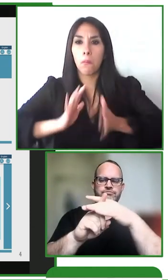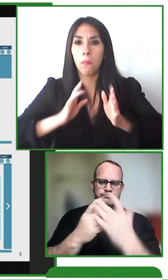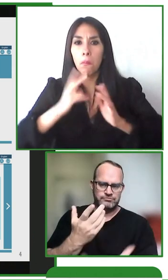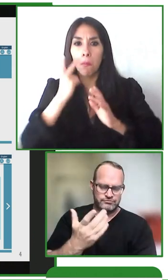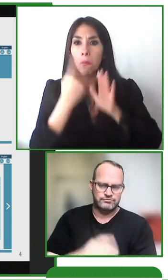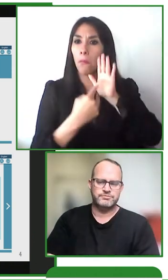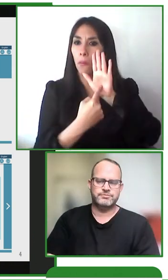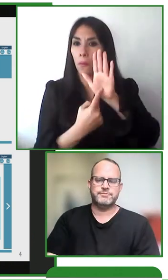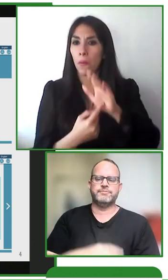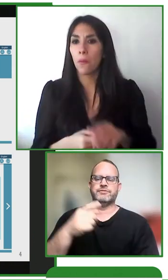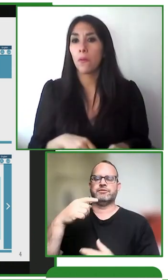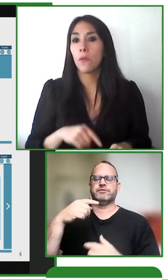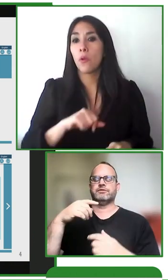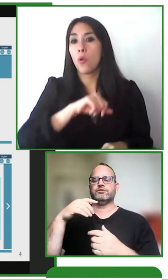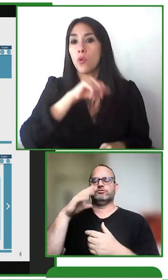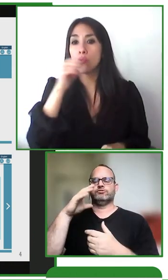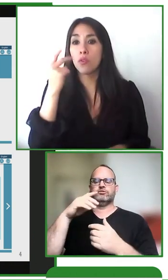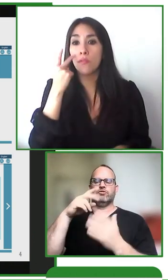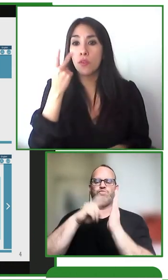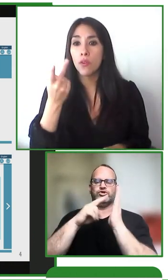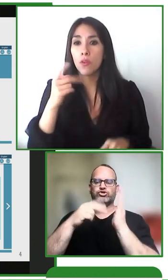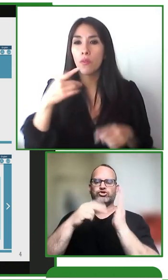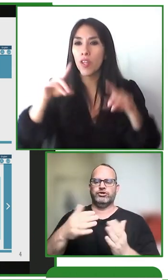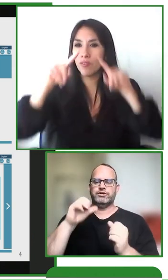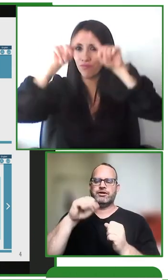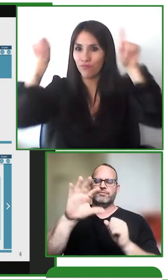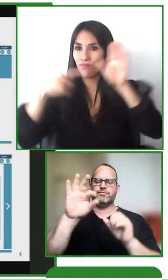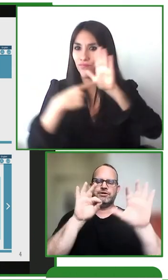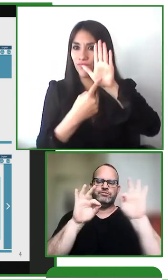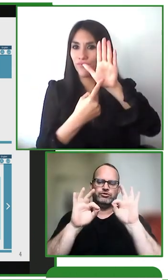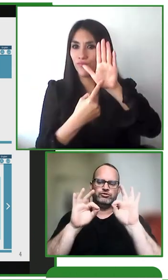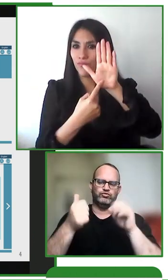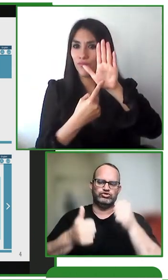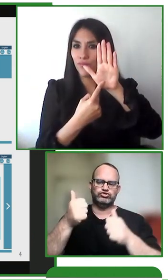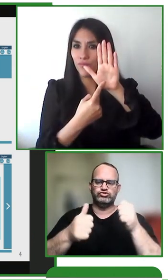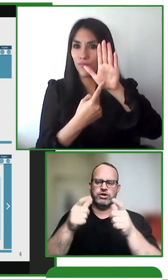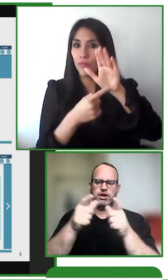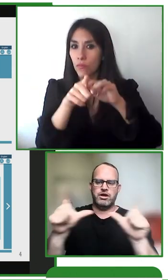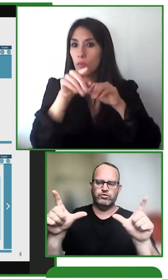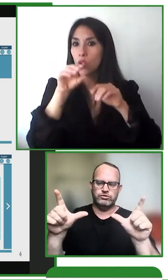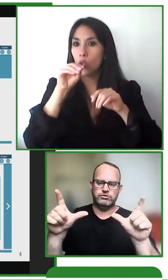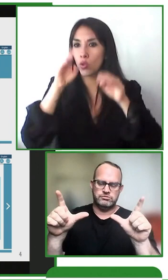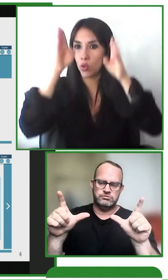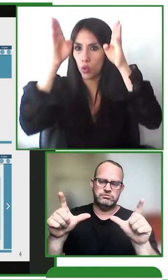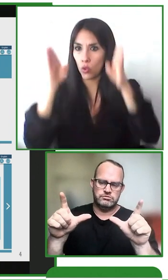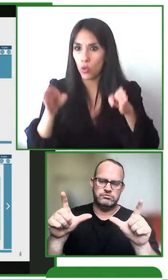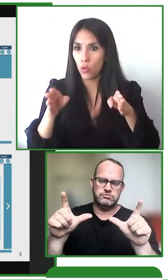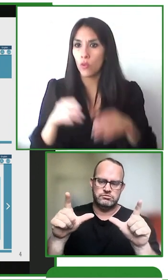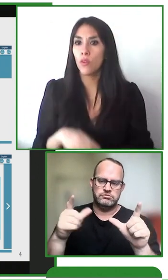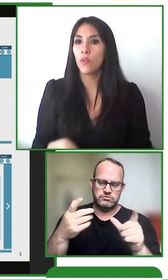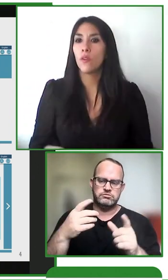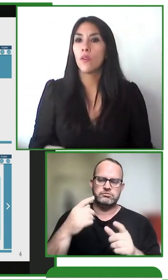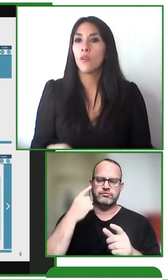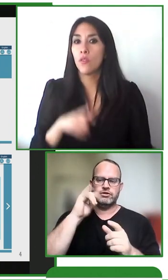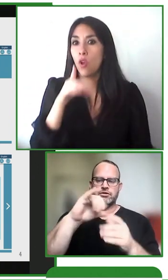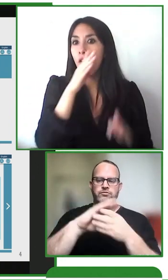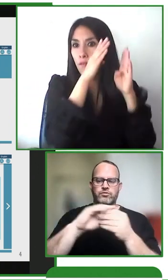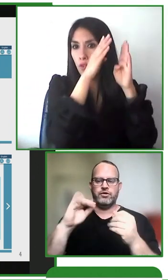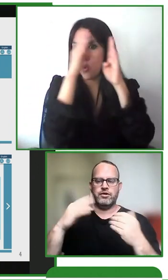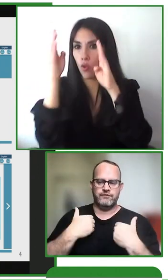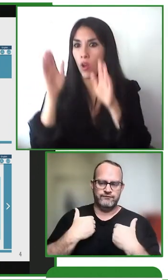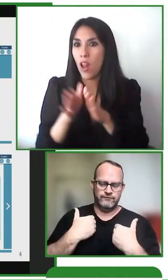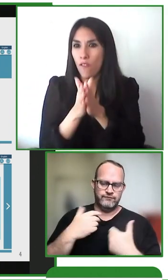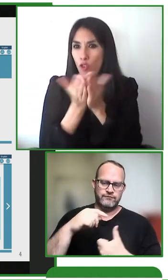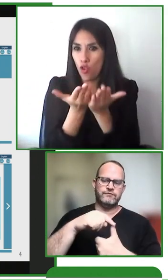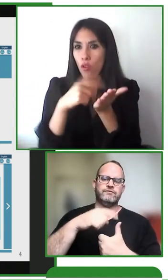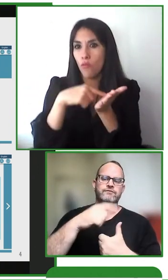del rector. Tenemos las historias de la biblioteca en línea que funcionan en esta interfaz. El lector puede elegir